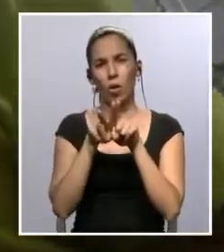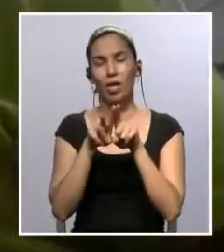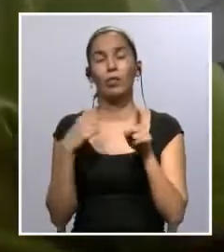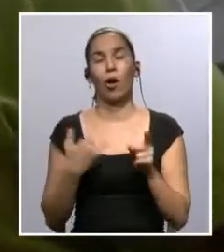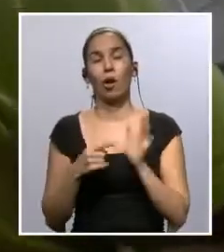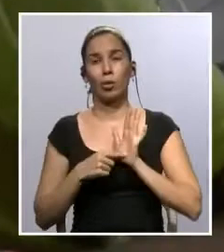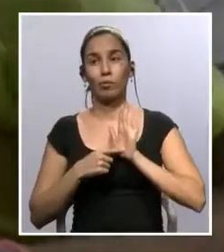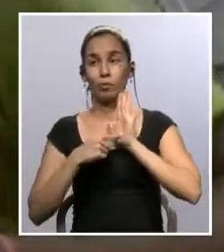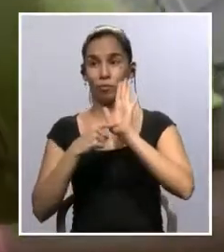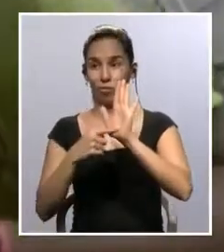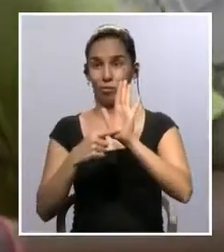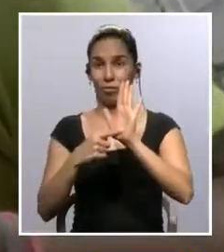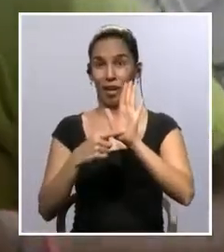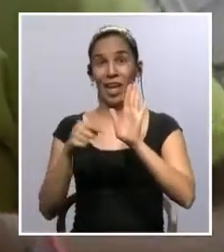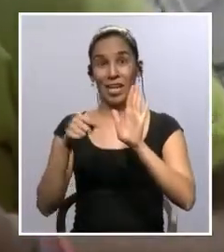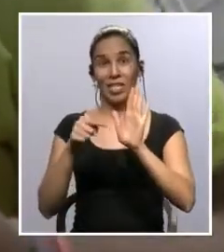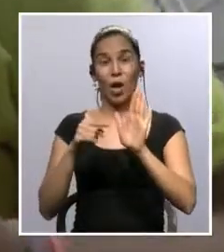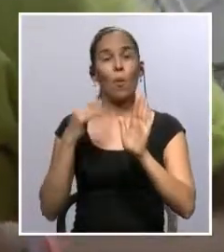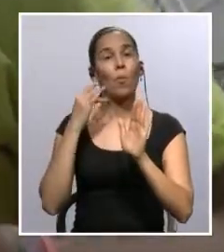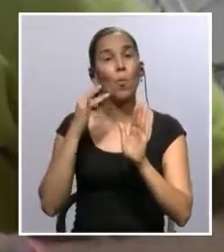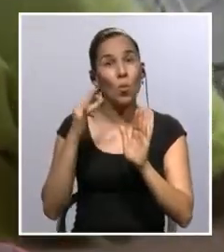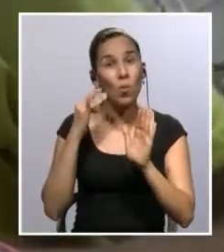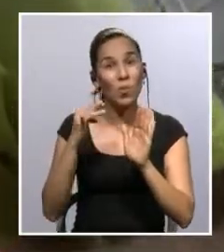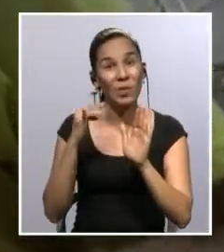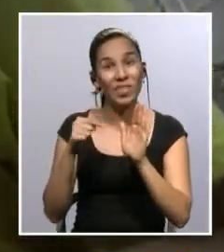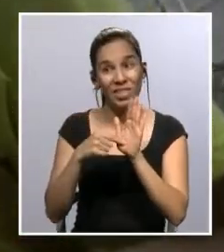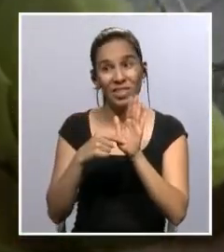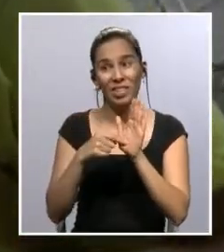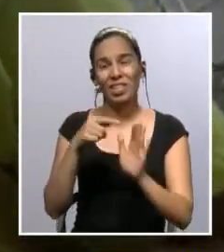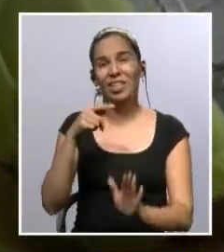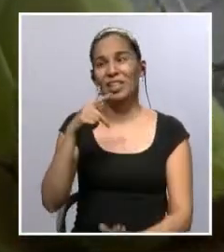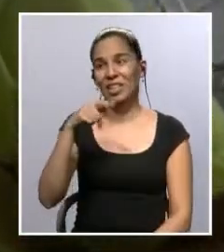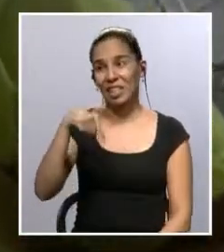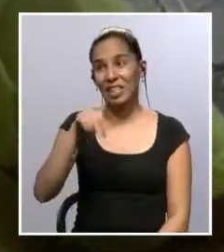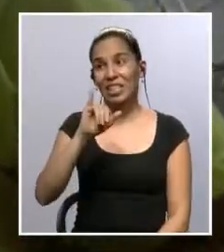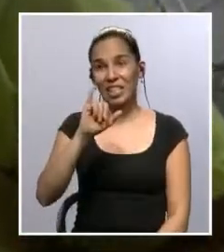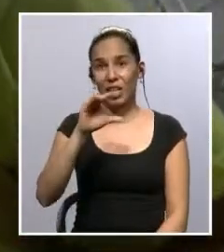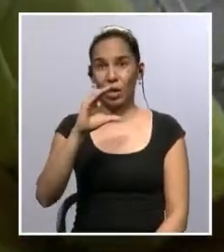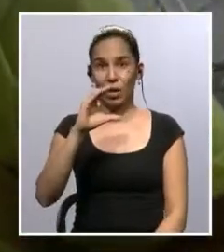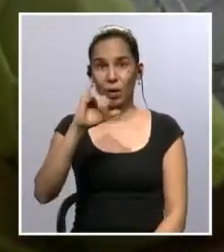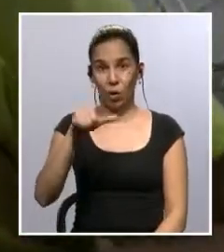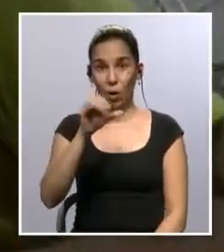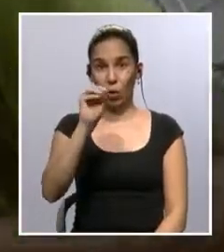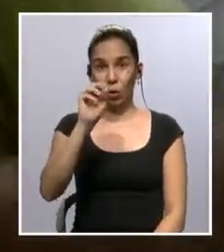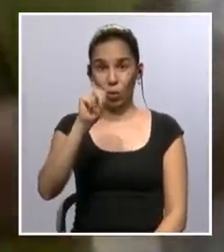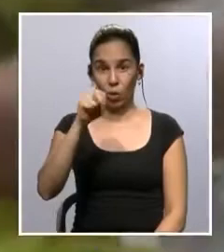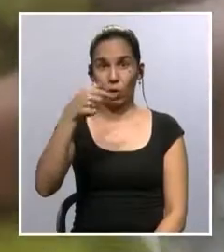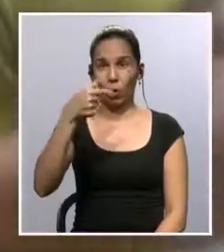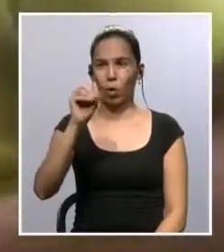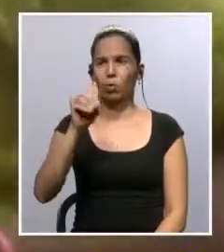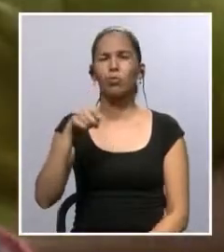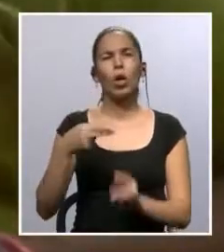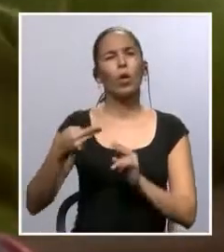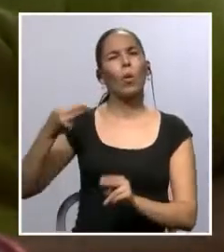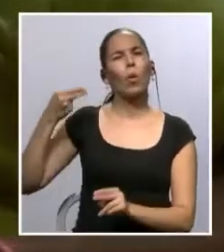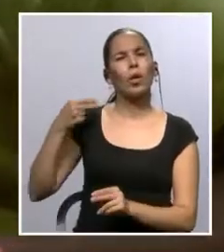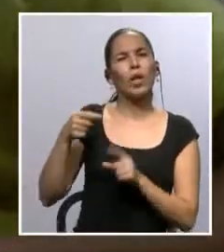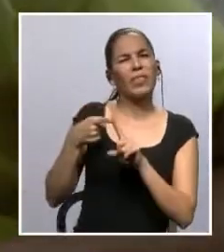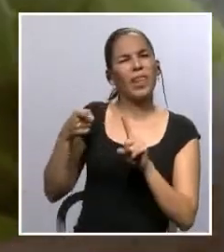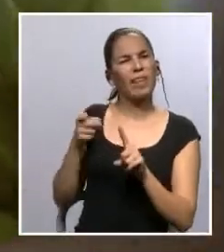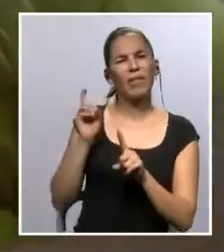les presento este instrumento, el cual se llama quijongo. El quijongo es de origen africano.